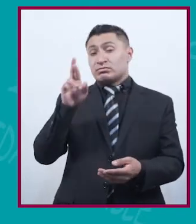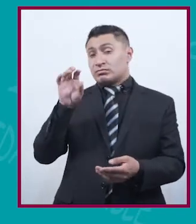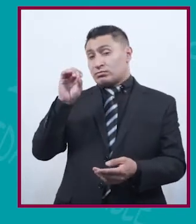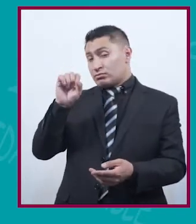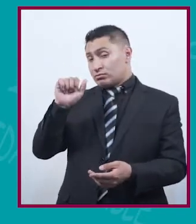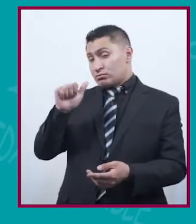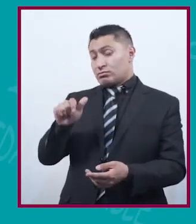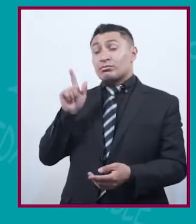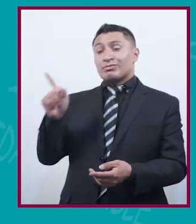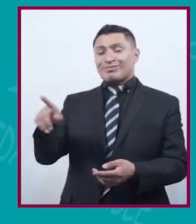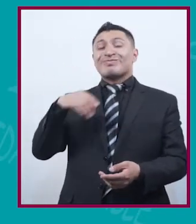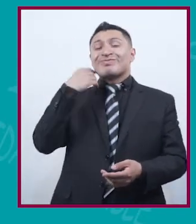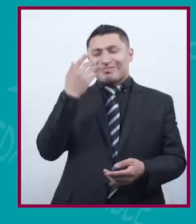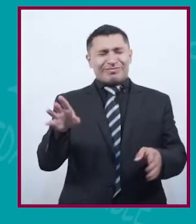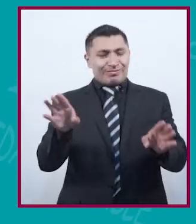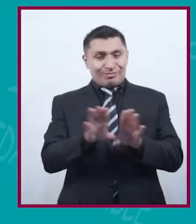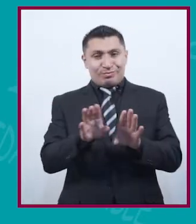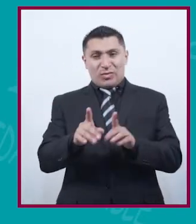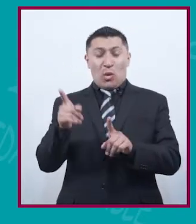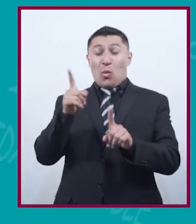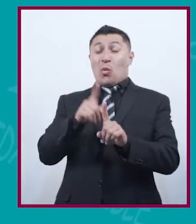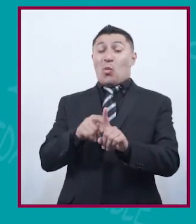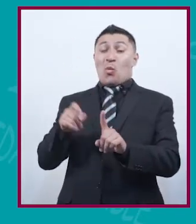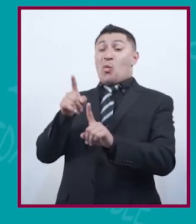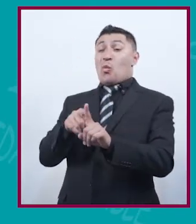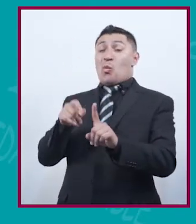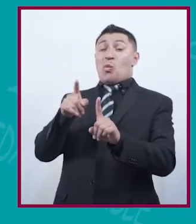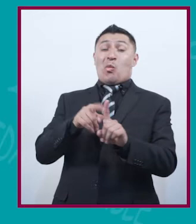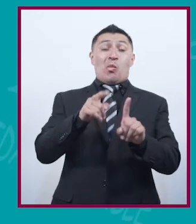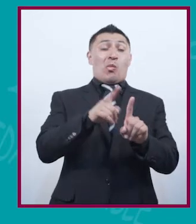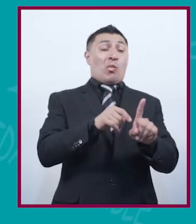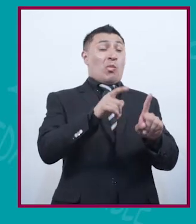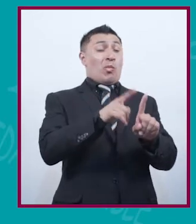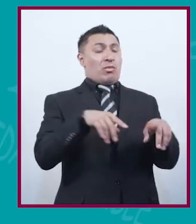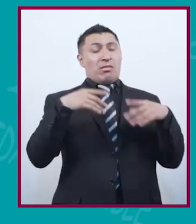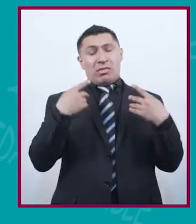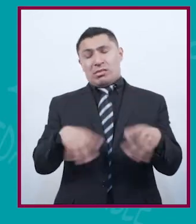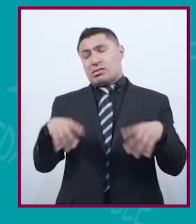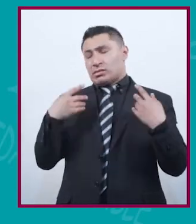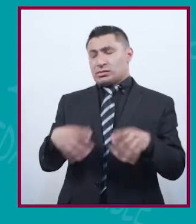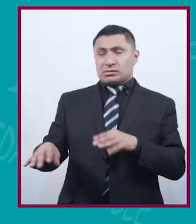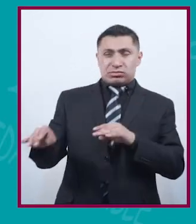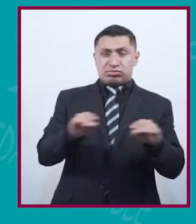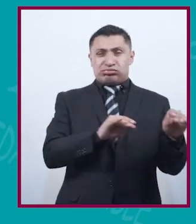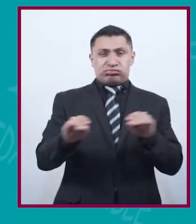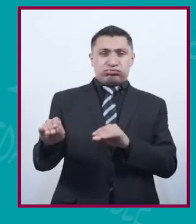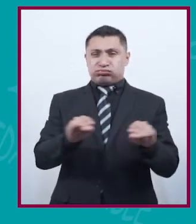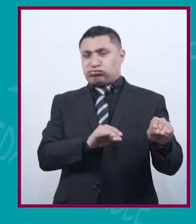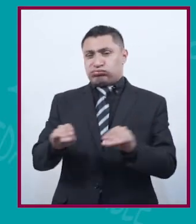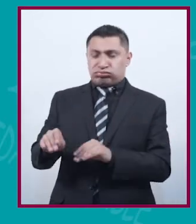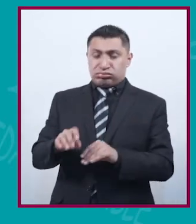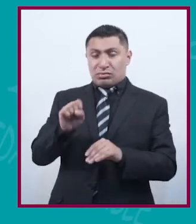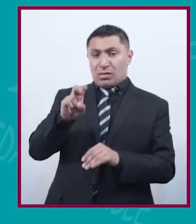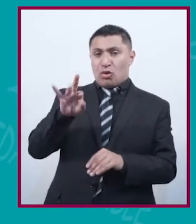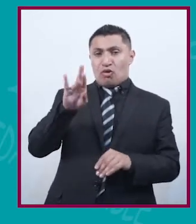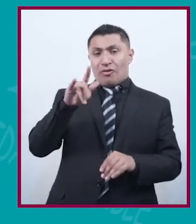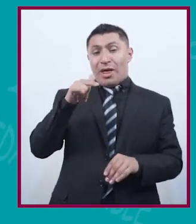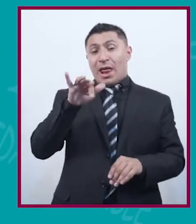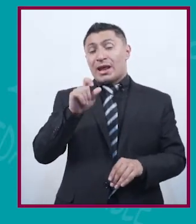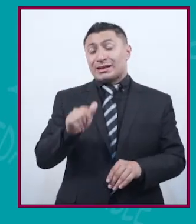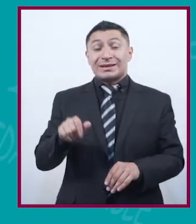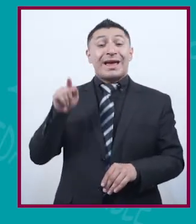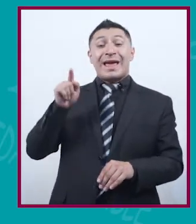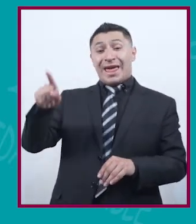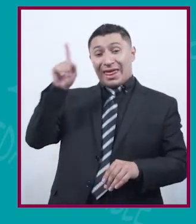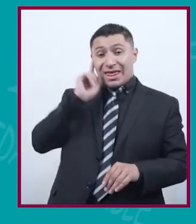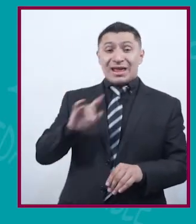Rosa por eso va a ser tan crítica con el movimiento sufragista,